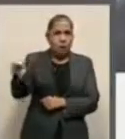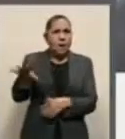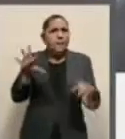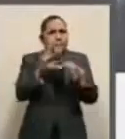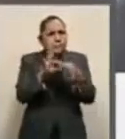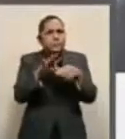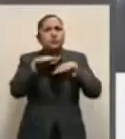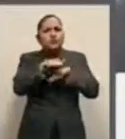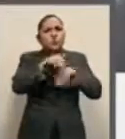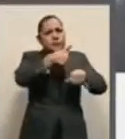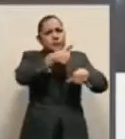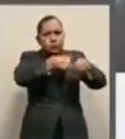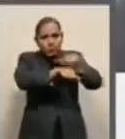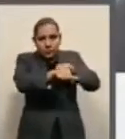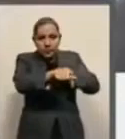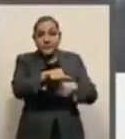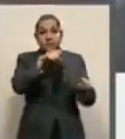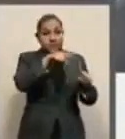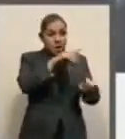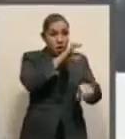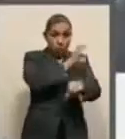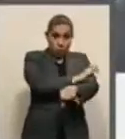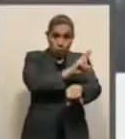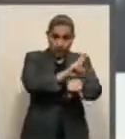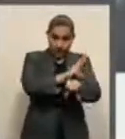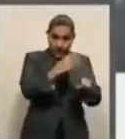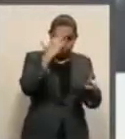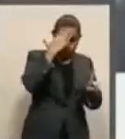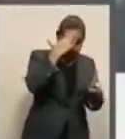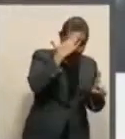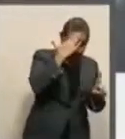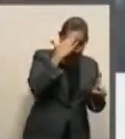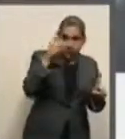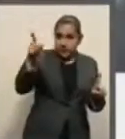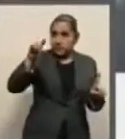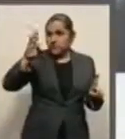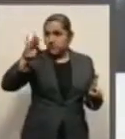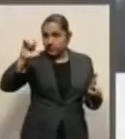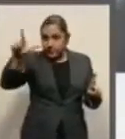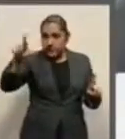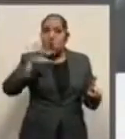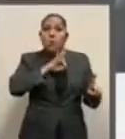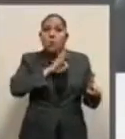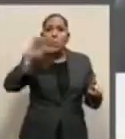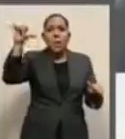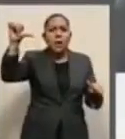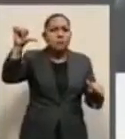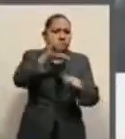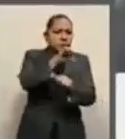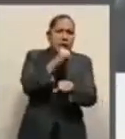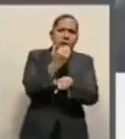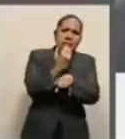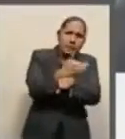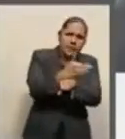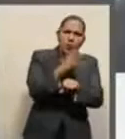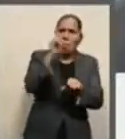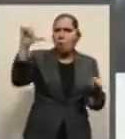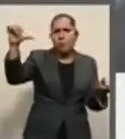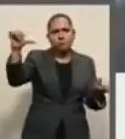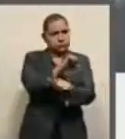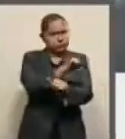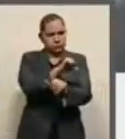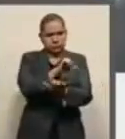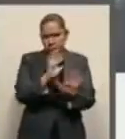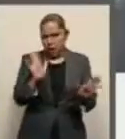porque el coordinador general suple de manera temporal o definitiva al fiscal mientras se nombra otro